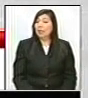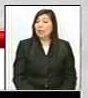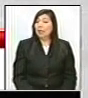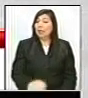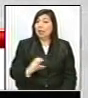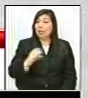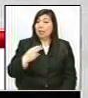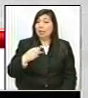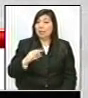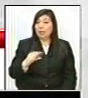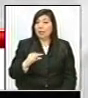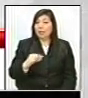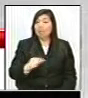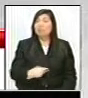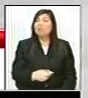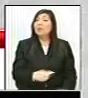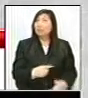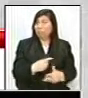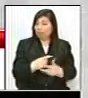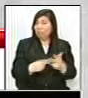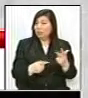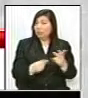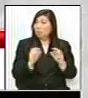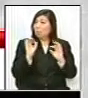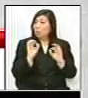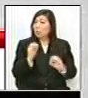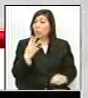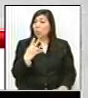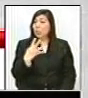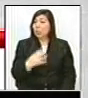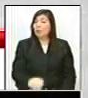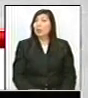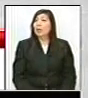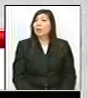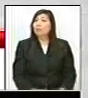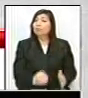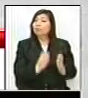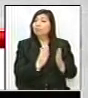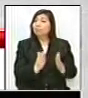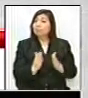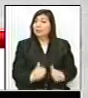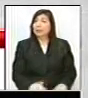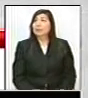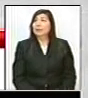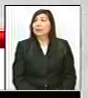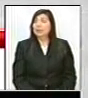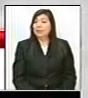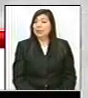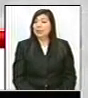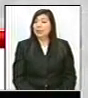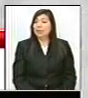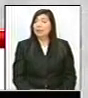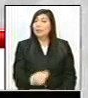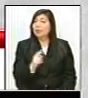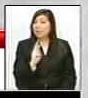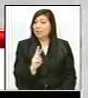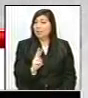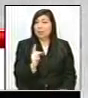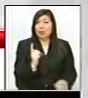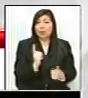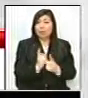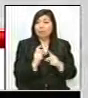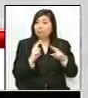Chang Recuay. Si nosotros vamos al punto 4, determinación de hechos, se fija como objeto